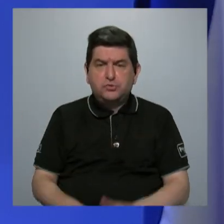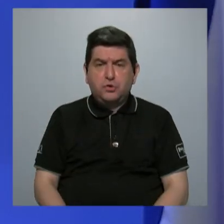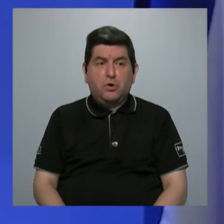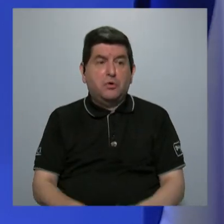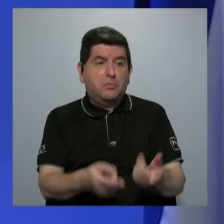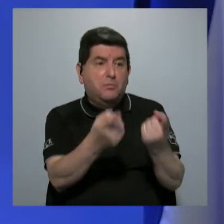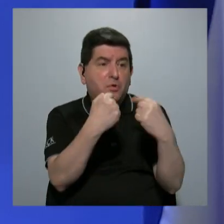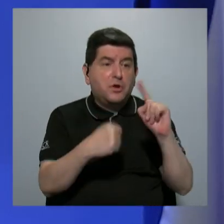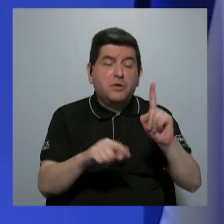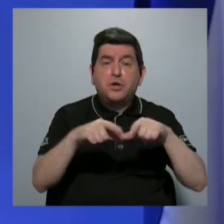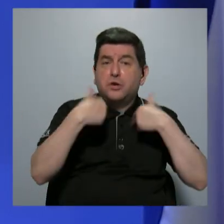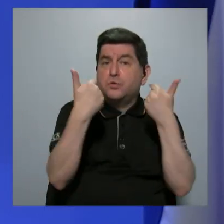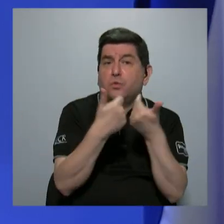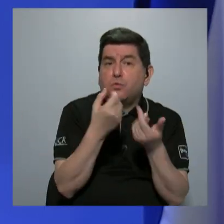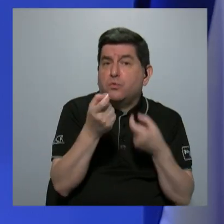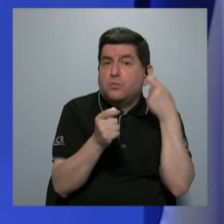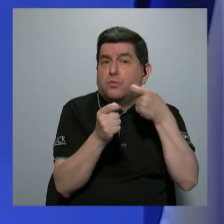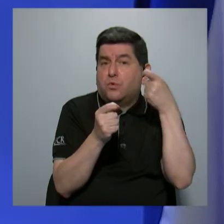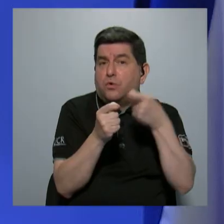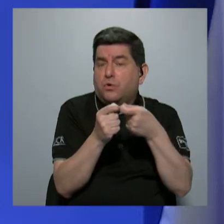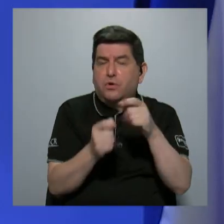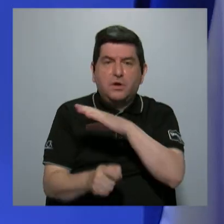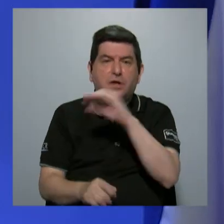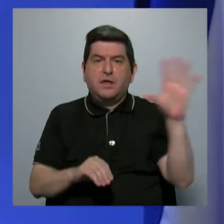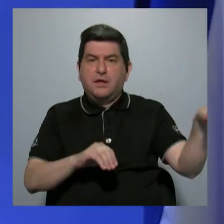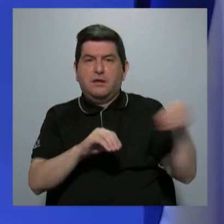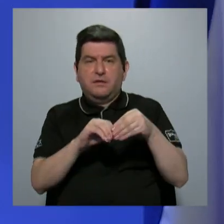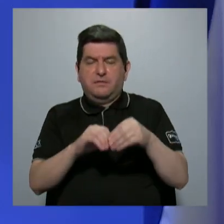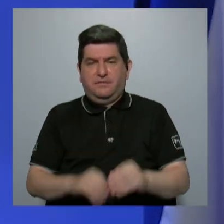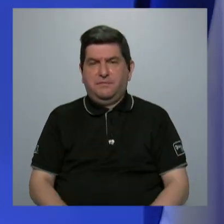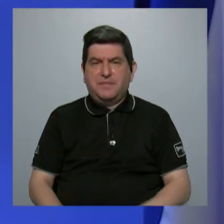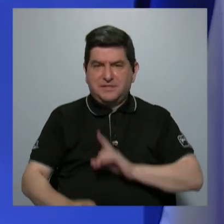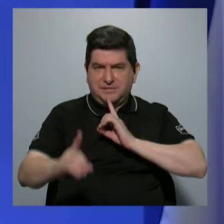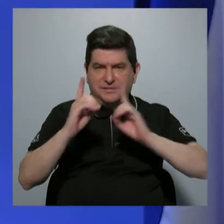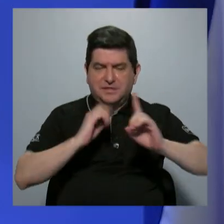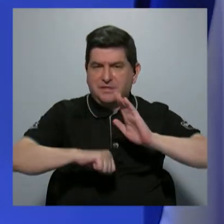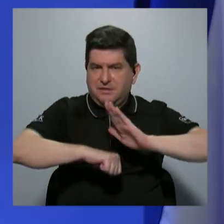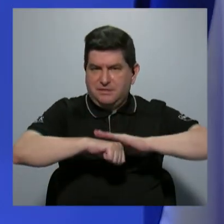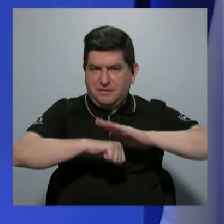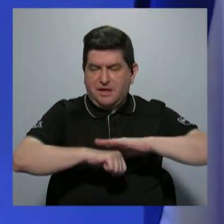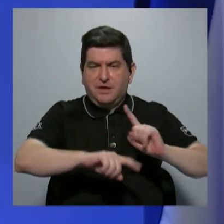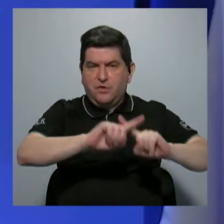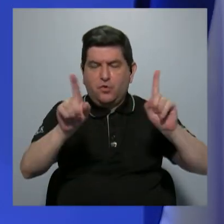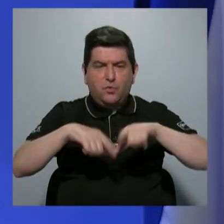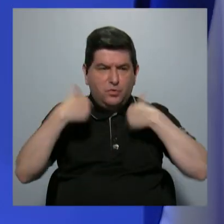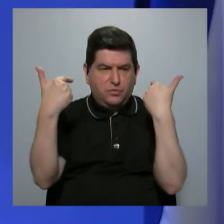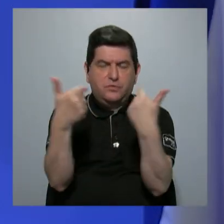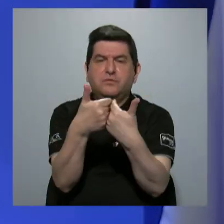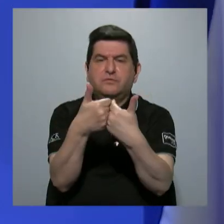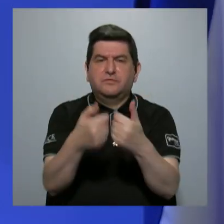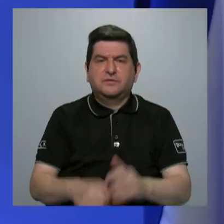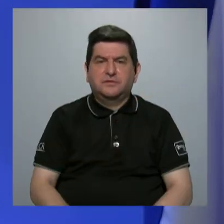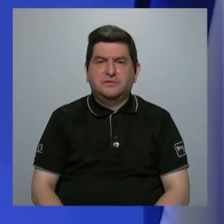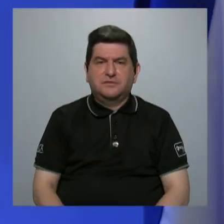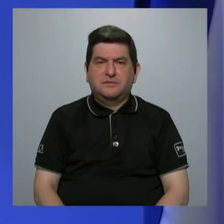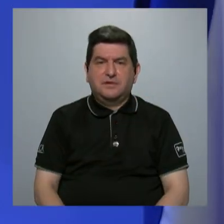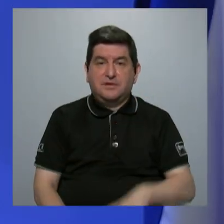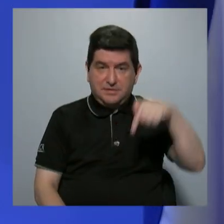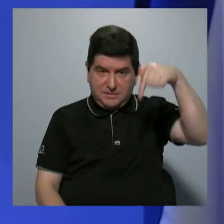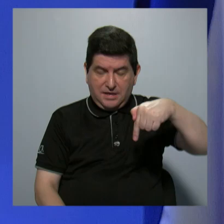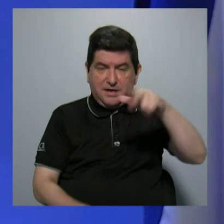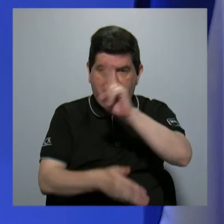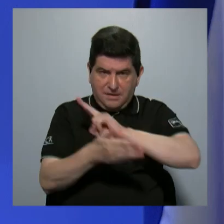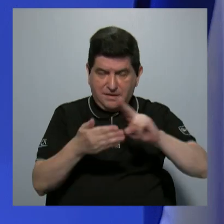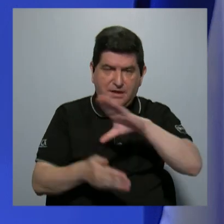viene de un sector o de otro y que además abre un diálogo multisectorial desde la universidad